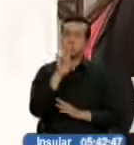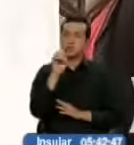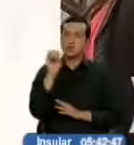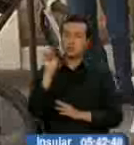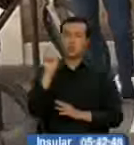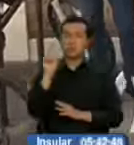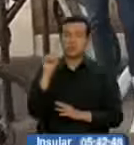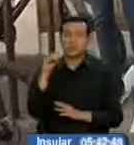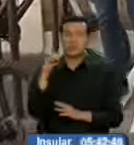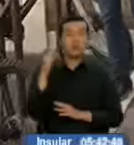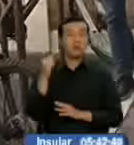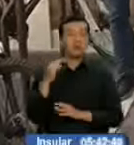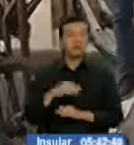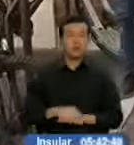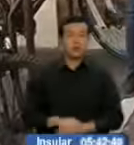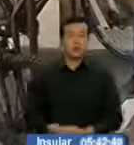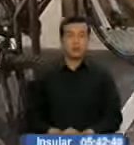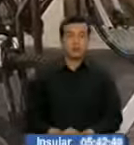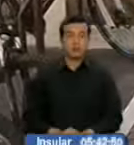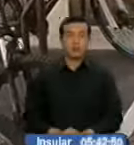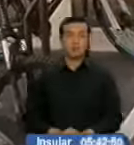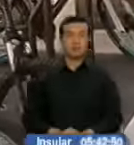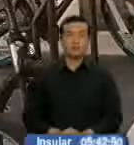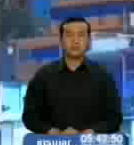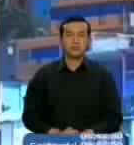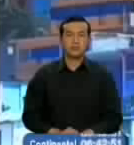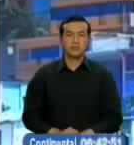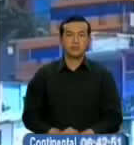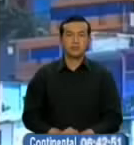700 megas. Sofía Montoya, Ecuador TV.